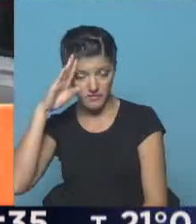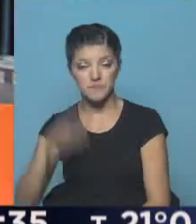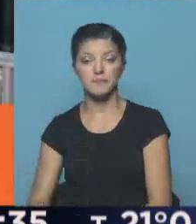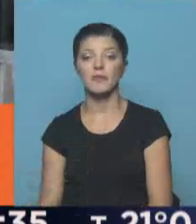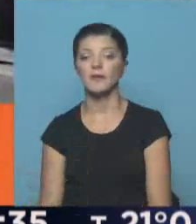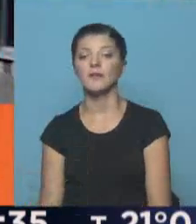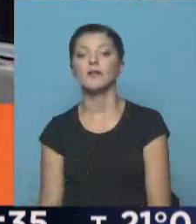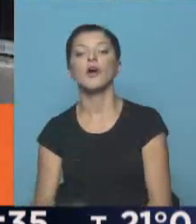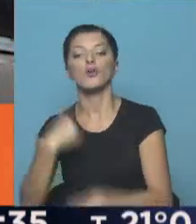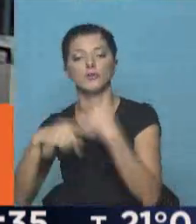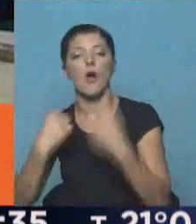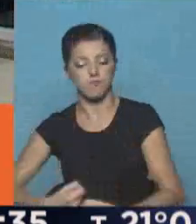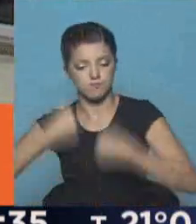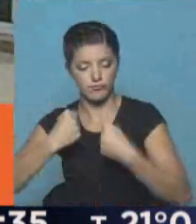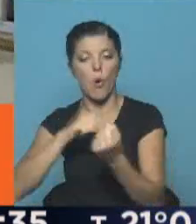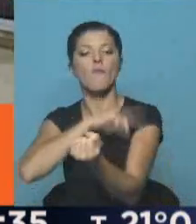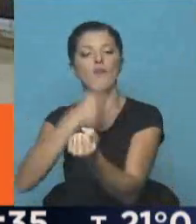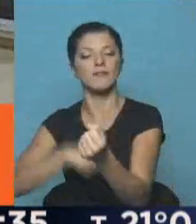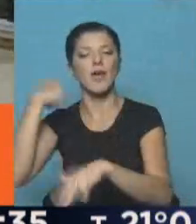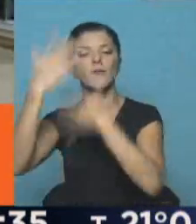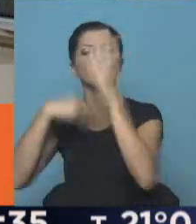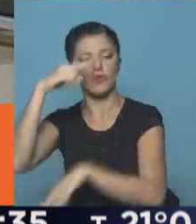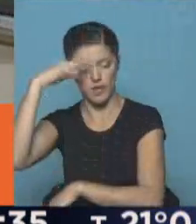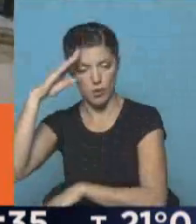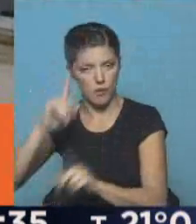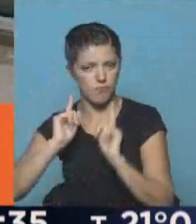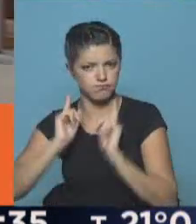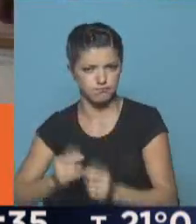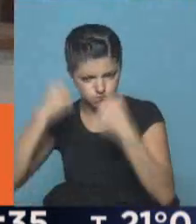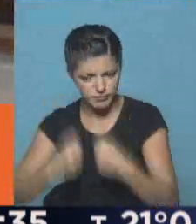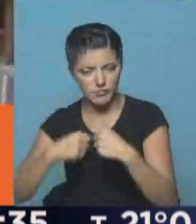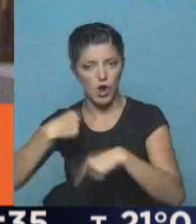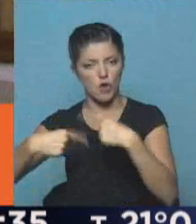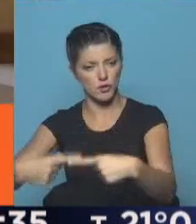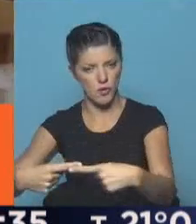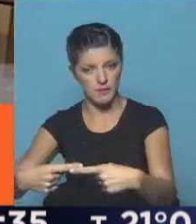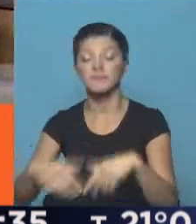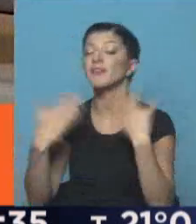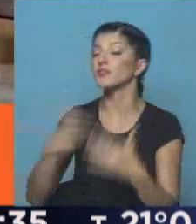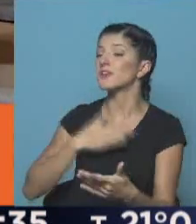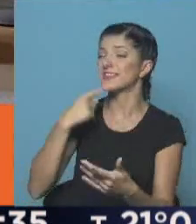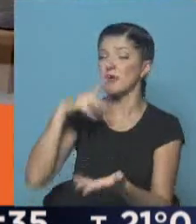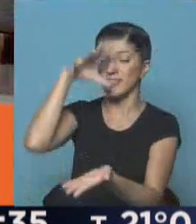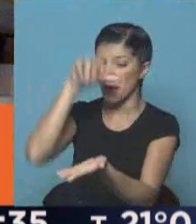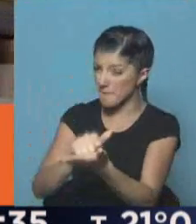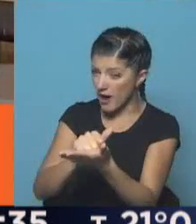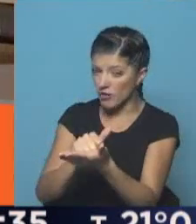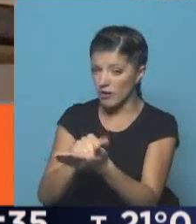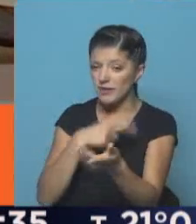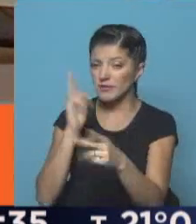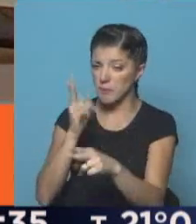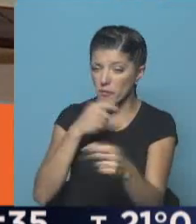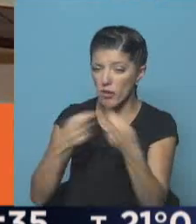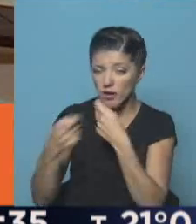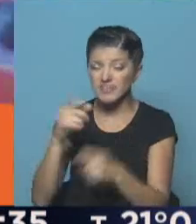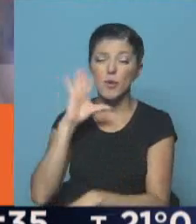de mantenerse la fuerza cubana de la revolución. Entonces, el embargo, como lo llamamos nosotros, durante 50 años, ha